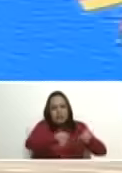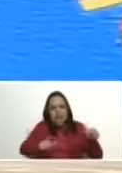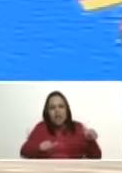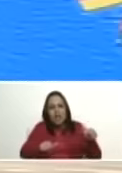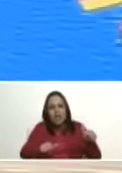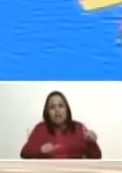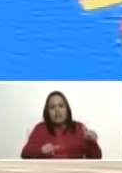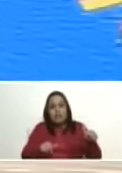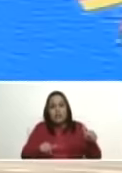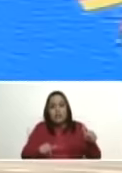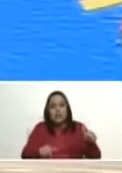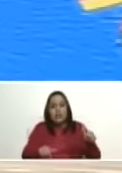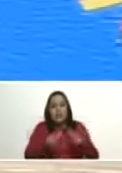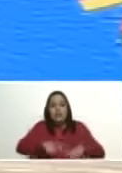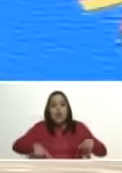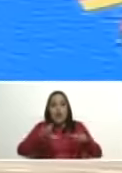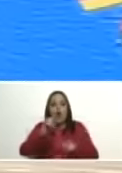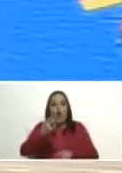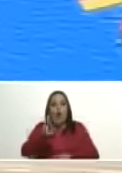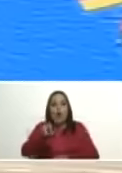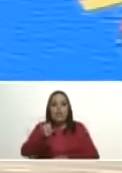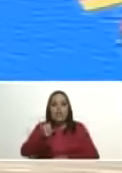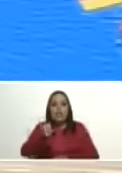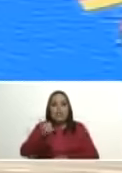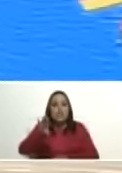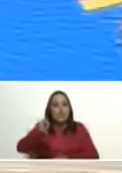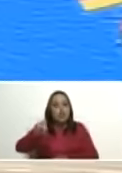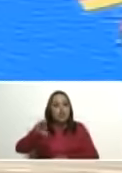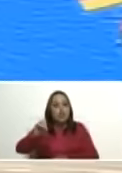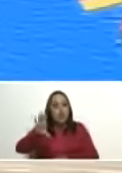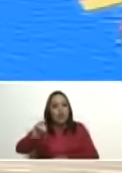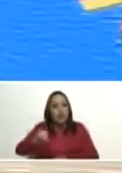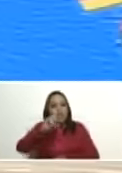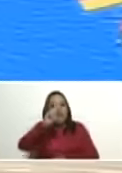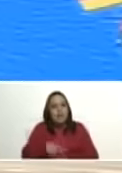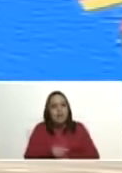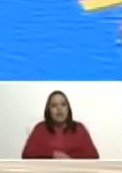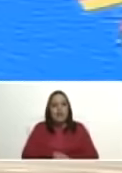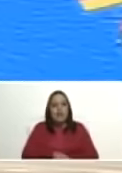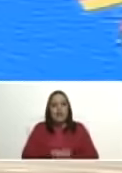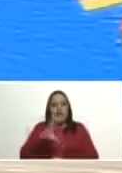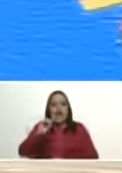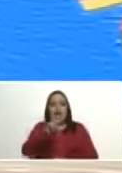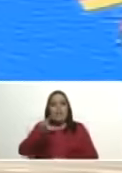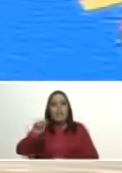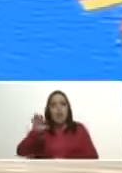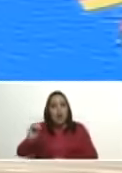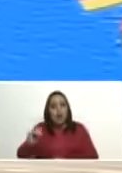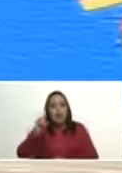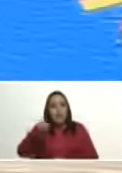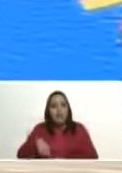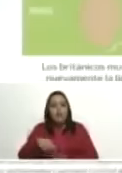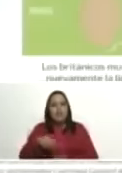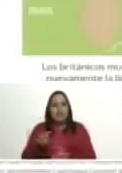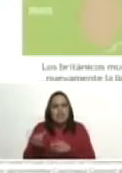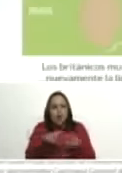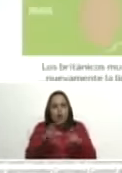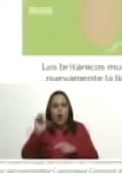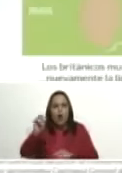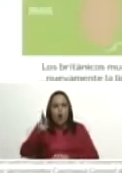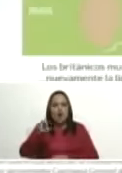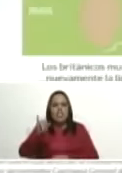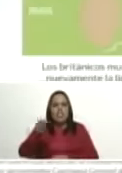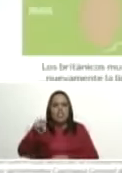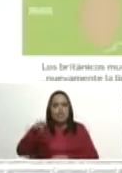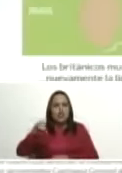avanzar sobre el Callao, Guasipati, El Dorado, el Orinoco y del Orinoco para